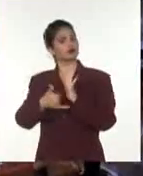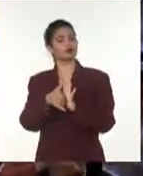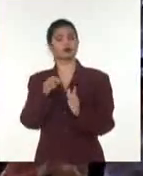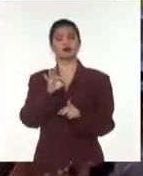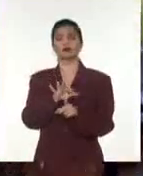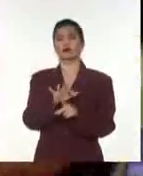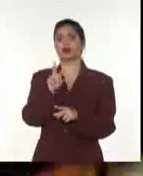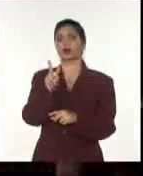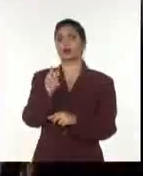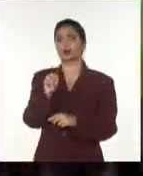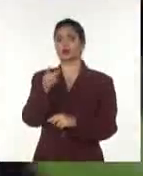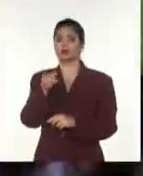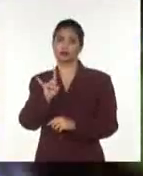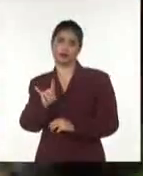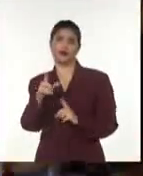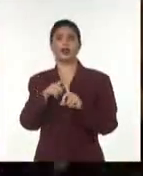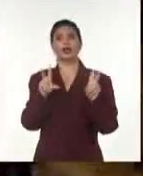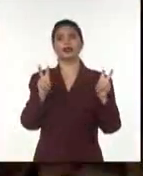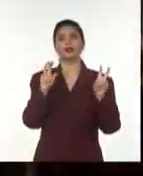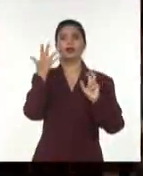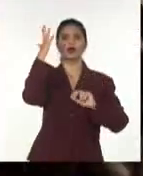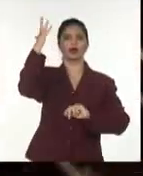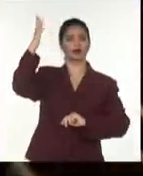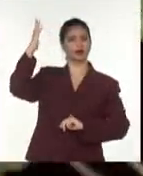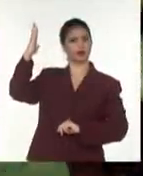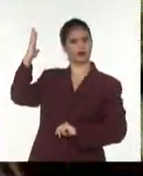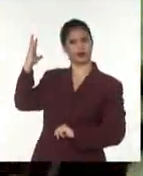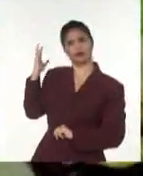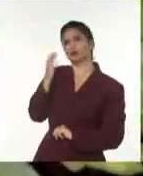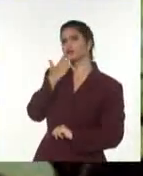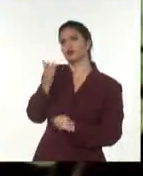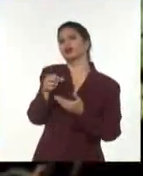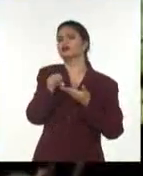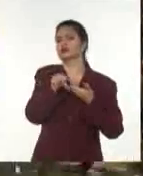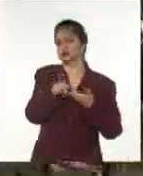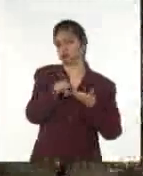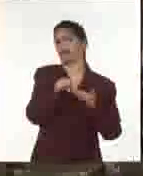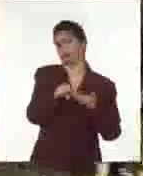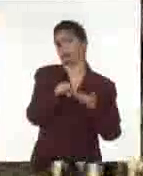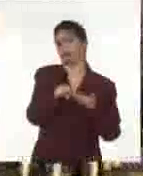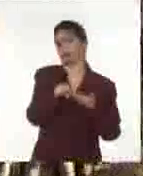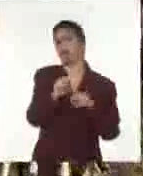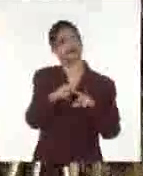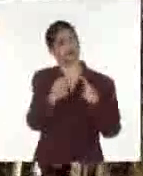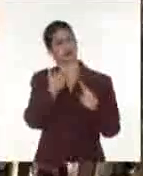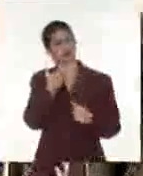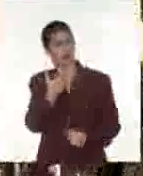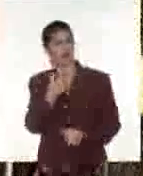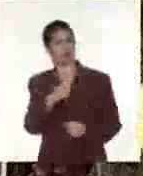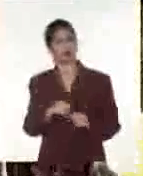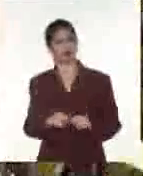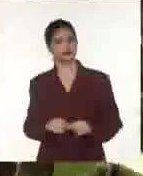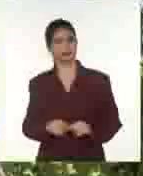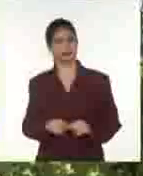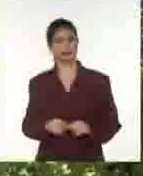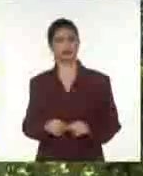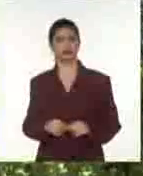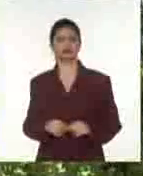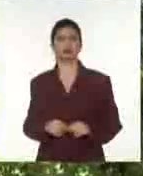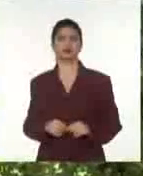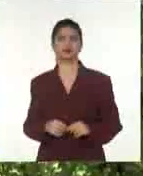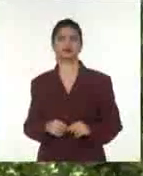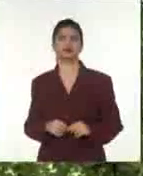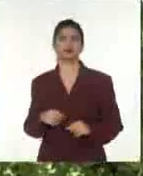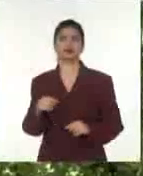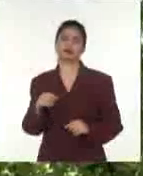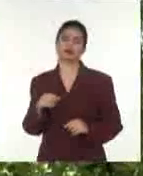manglares y los bienes y servicios que este ecosistema brinda específicamente. Pero hace unos pocos años,